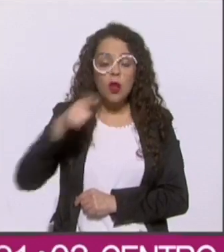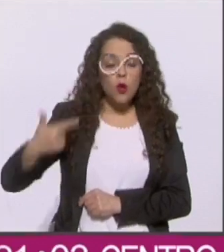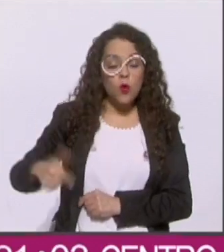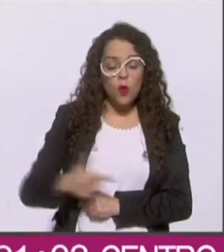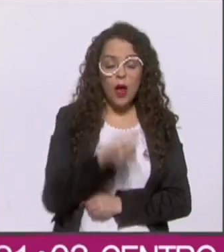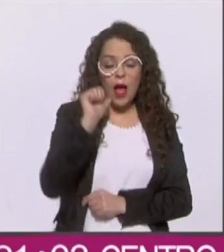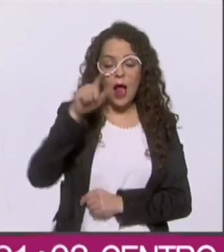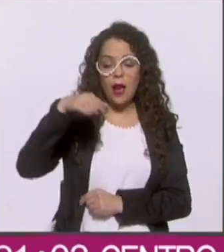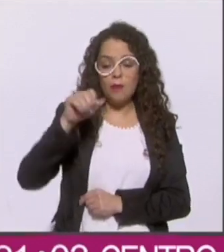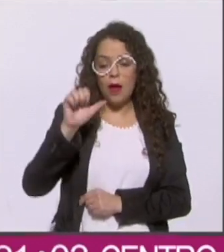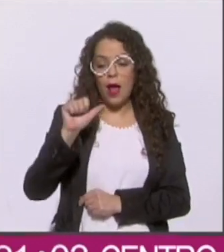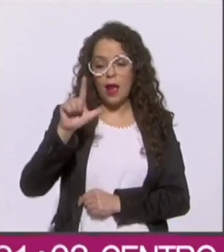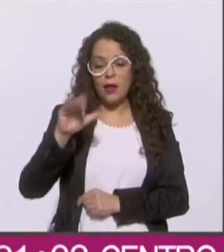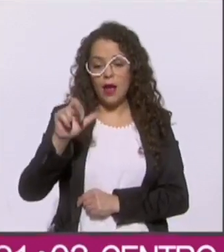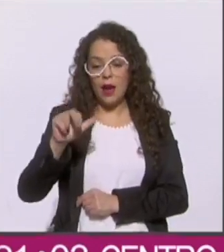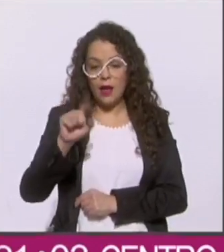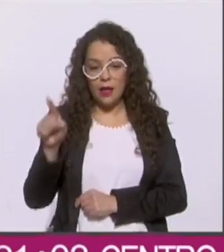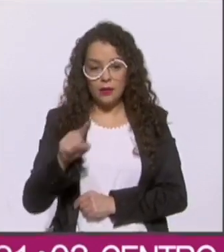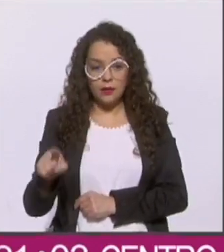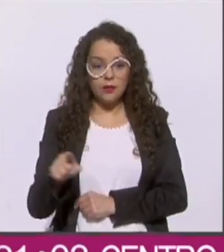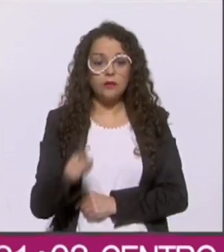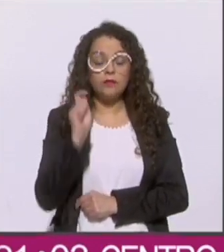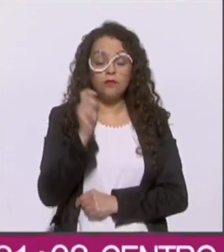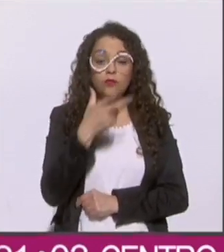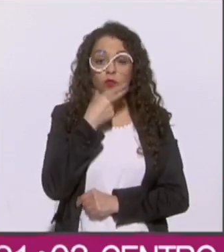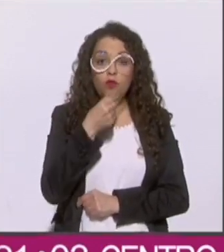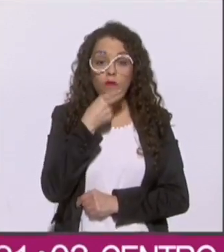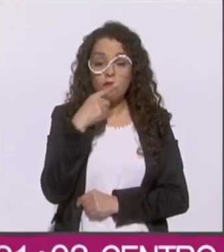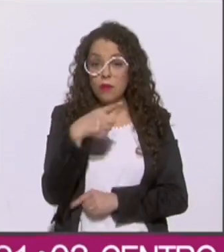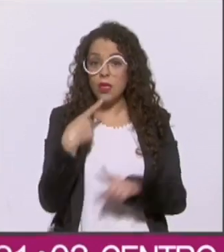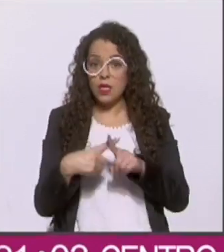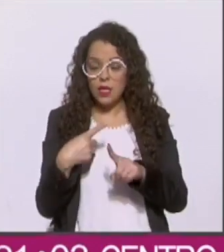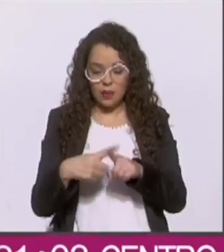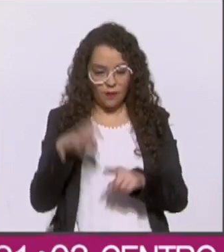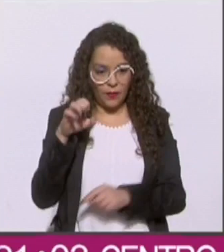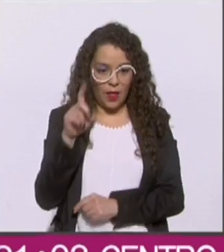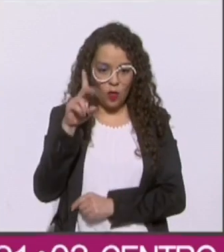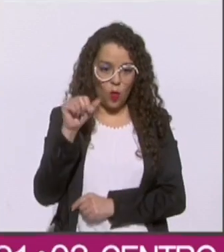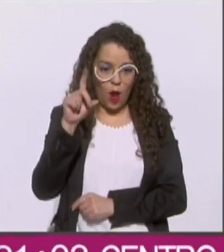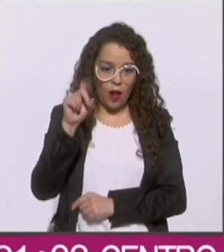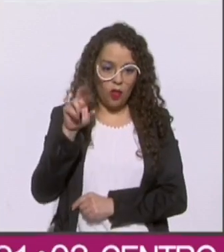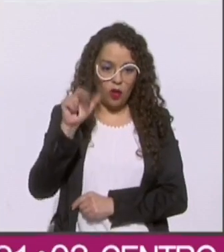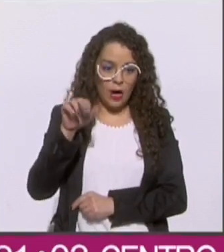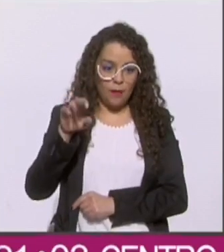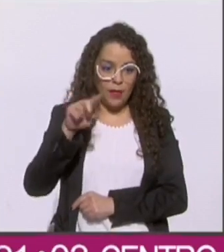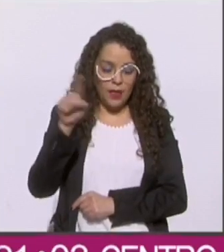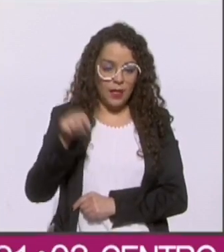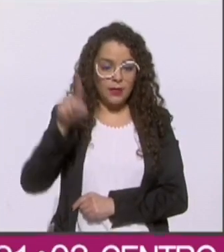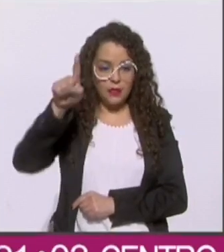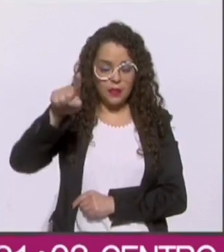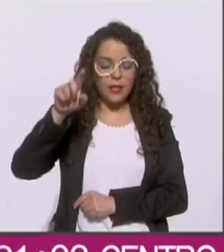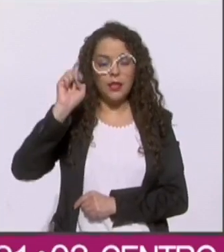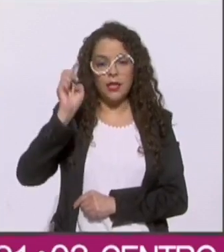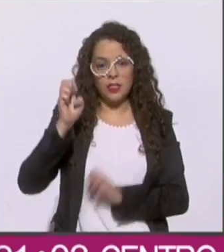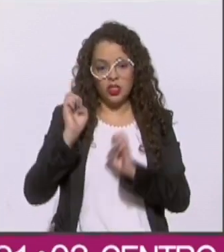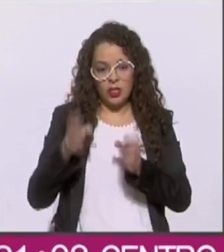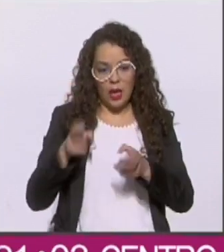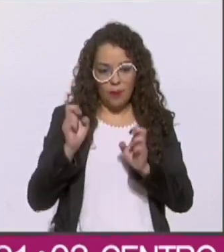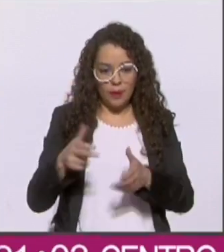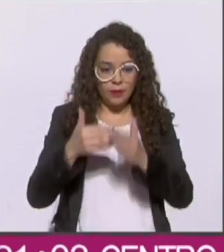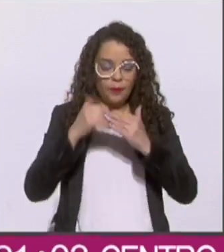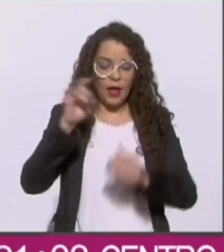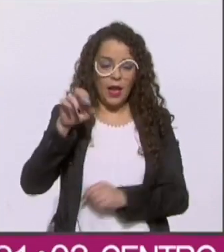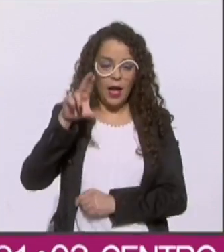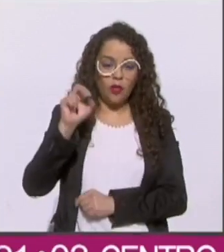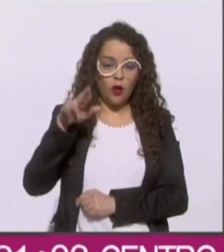Guanajuato, mientras que los coordinadores elegidos fueron Eduardo Ramírez en Chiapas, Alejandro Armenta en Puebla,